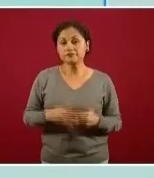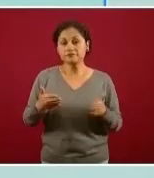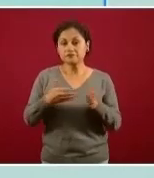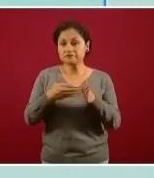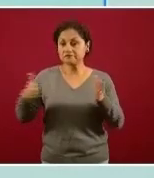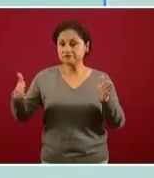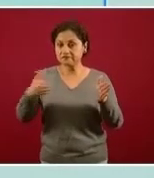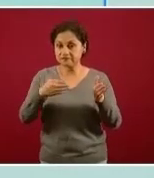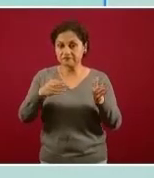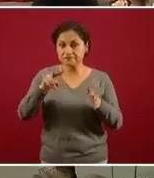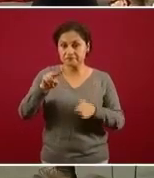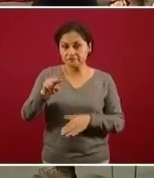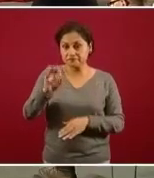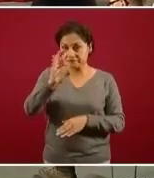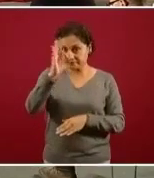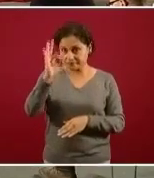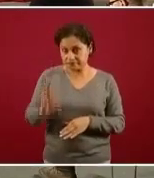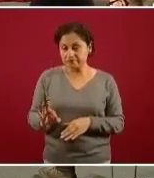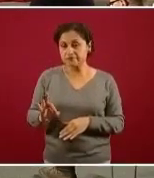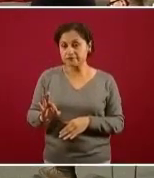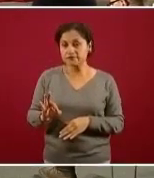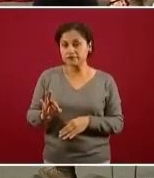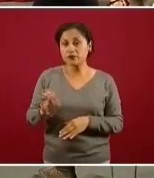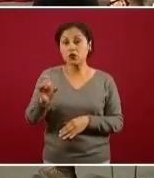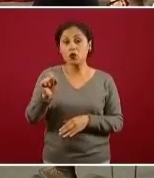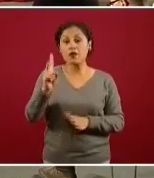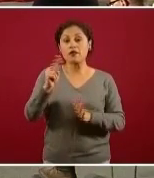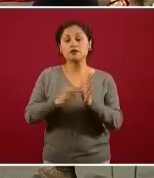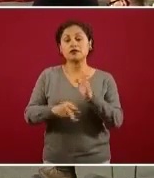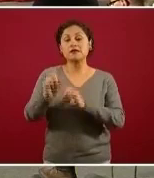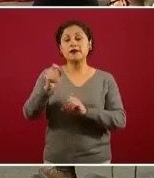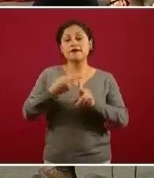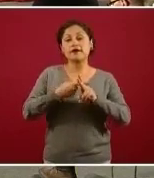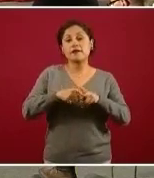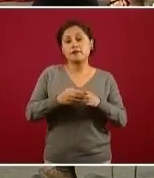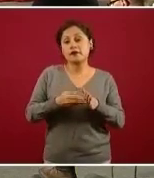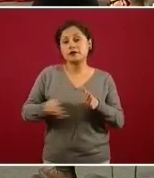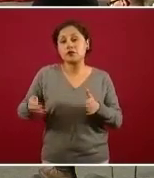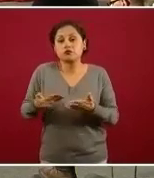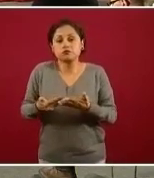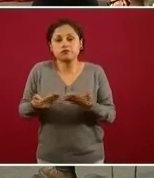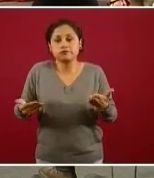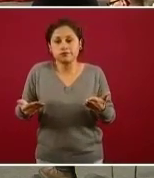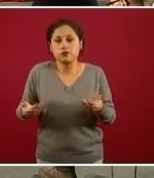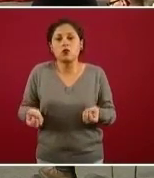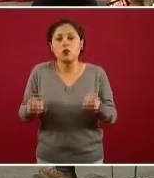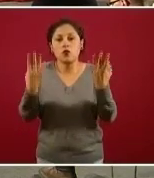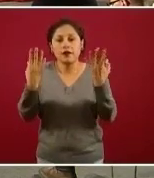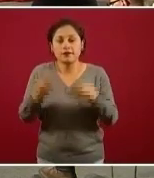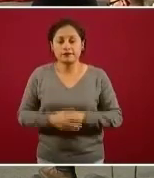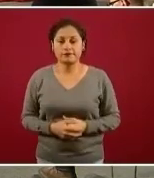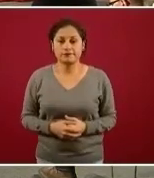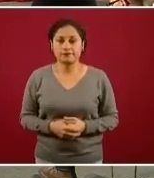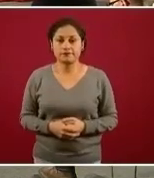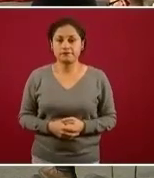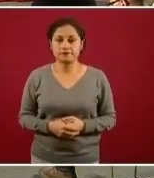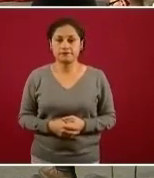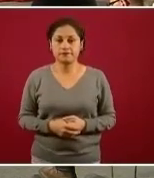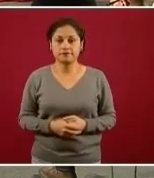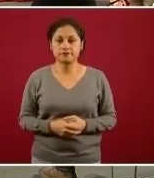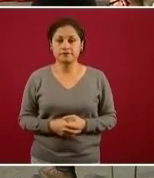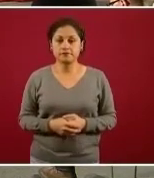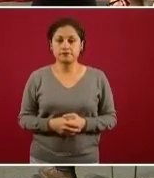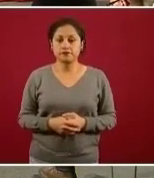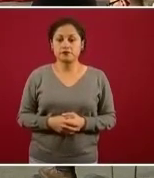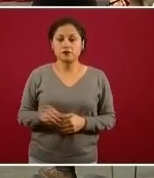números, desde el inicio del año y hasta el momento actual. En las siguientes 3 es el mismo